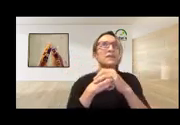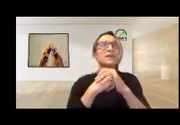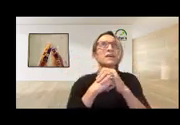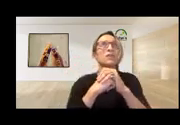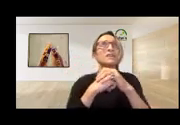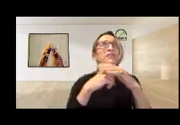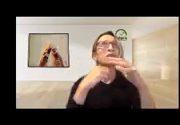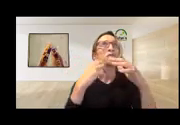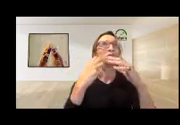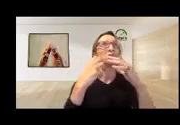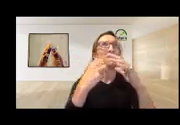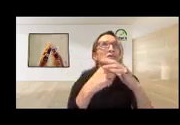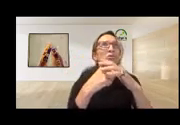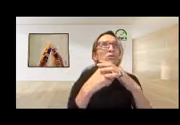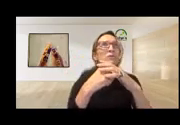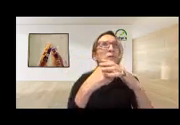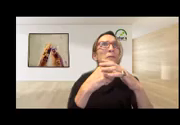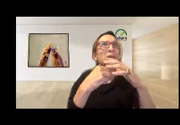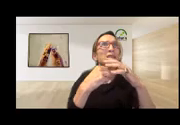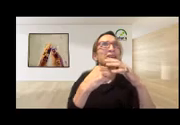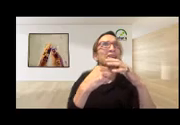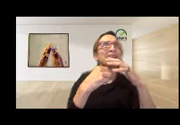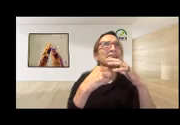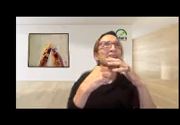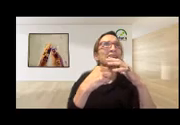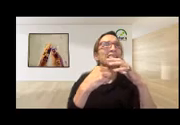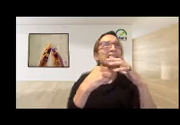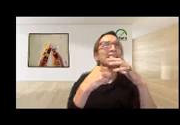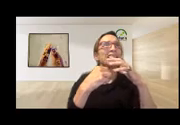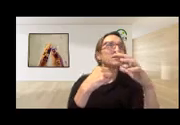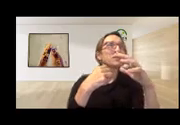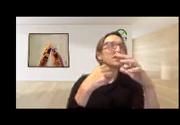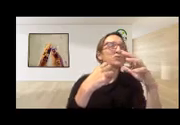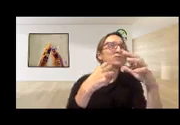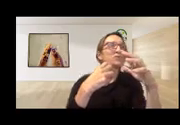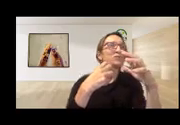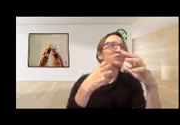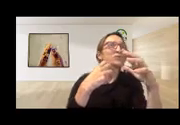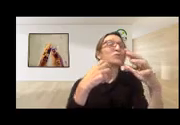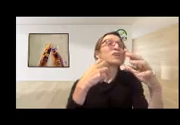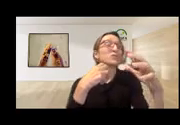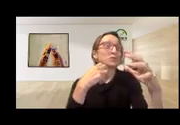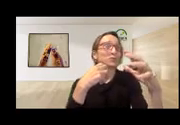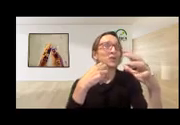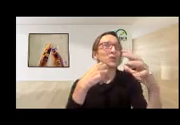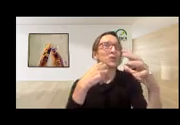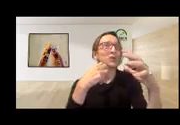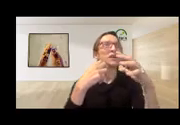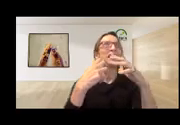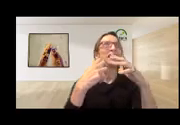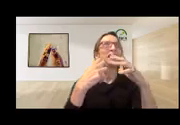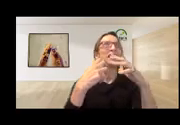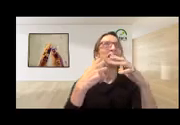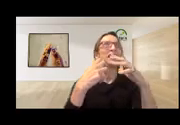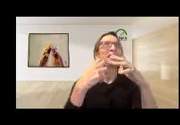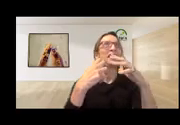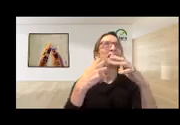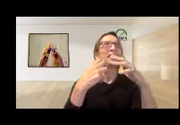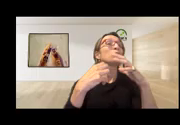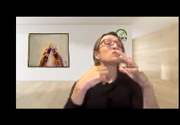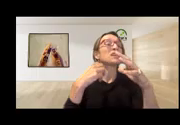ver con ese reconocimiento de que ellos también son nuestros o de alguna